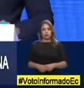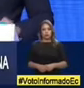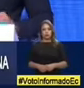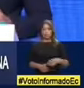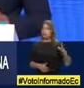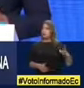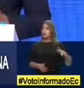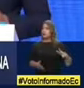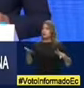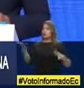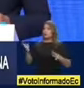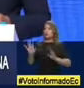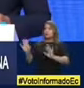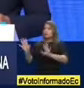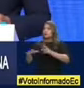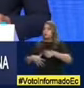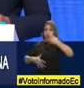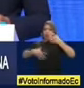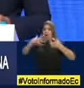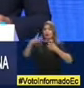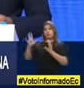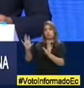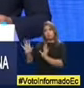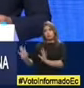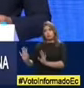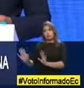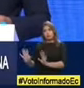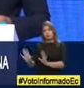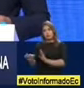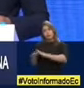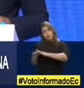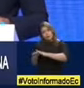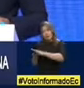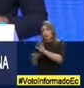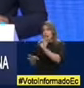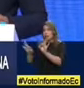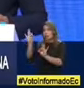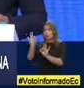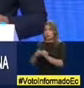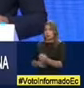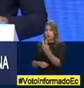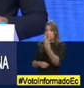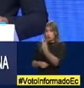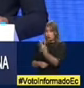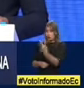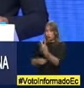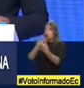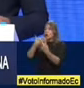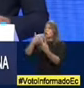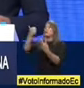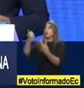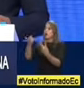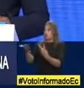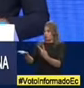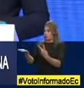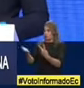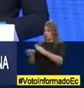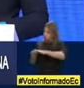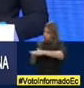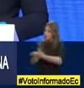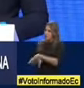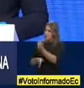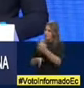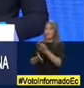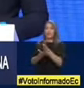Señor Topi, no se ponga molesto. Más bien le invito, escoja 2 soldados legionarios, los mejores de usted. Y le invito al terreno